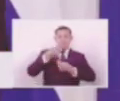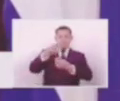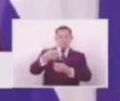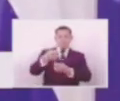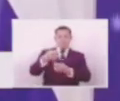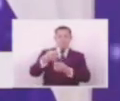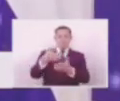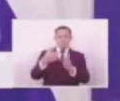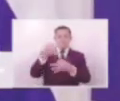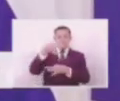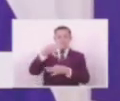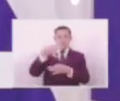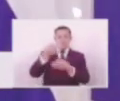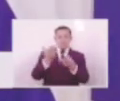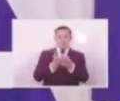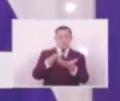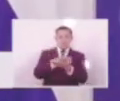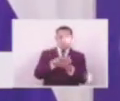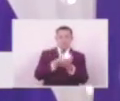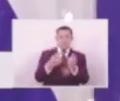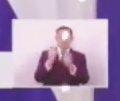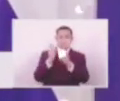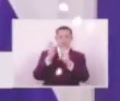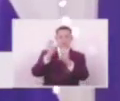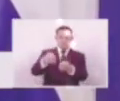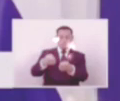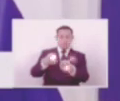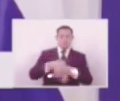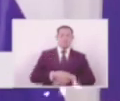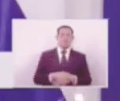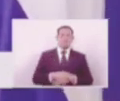de la una parte de